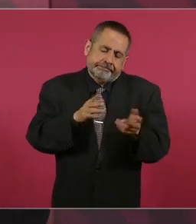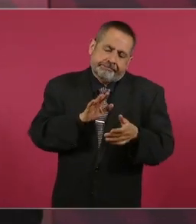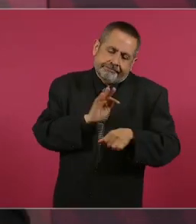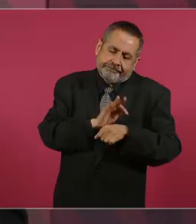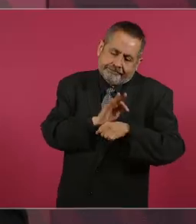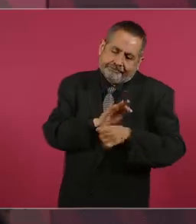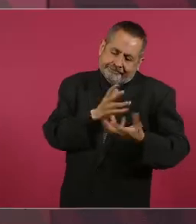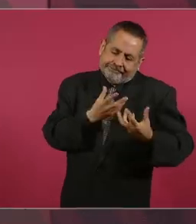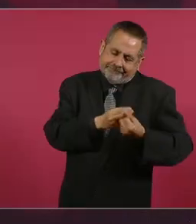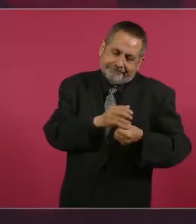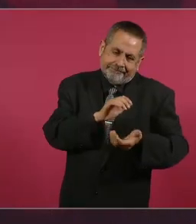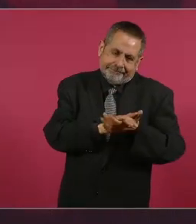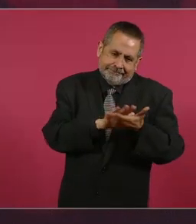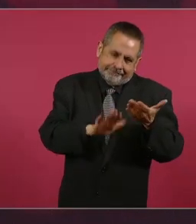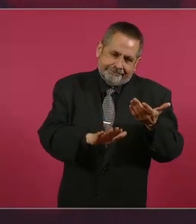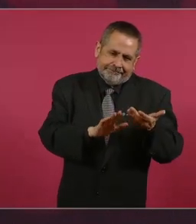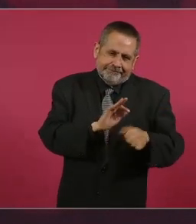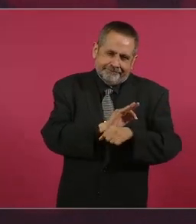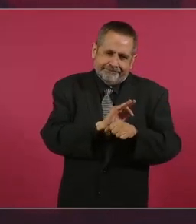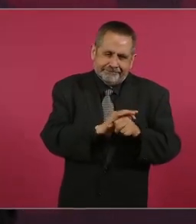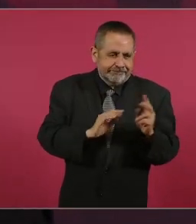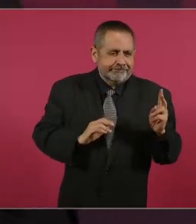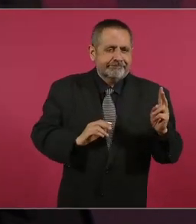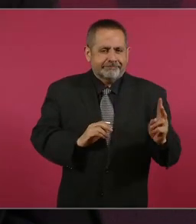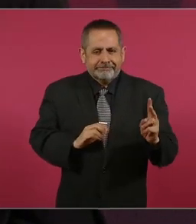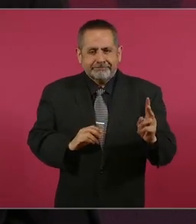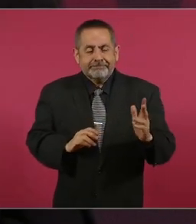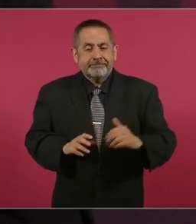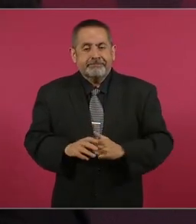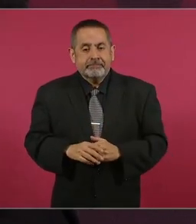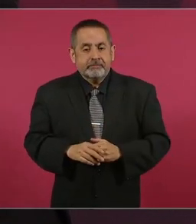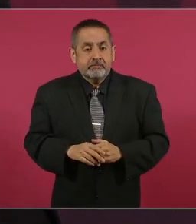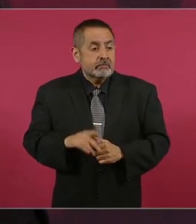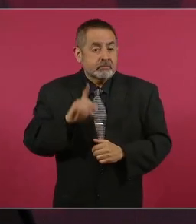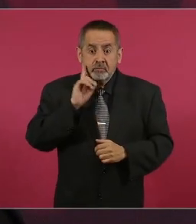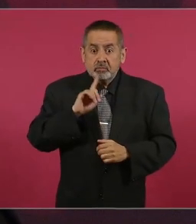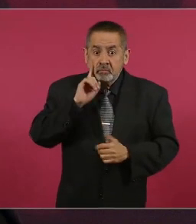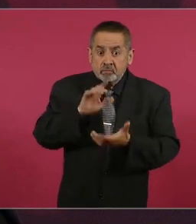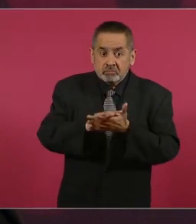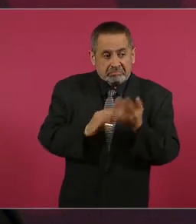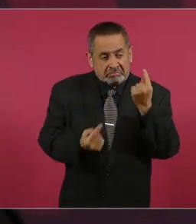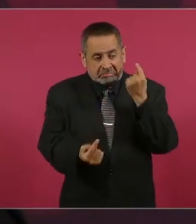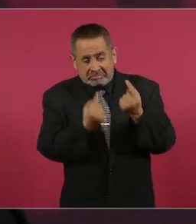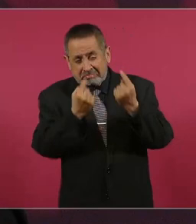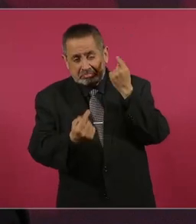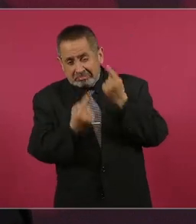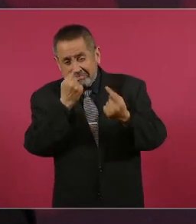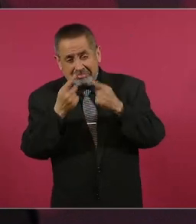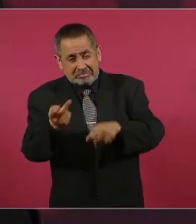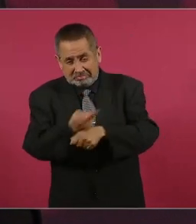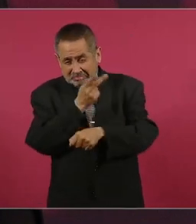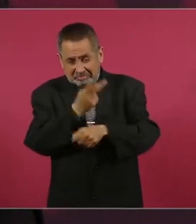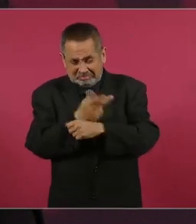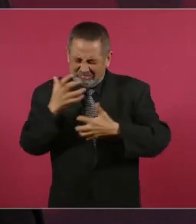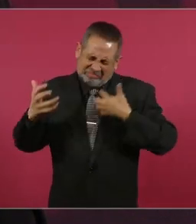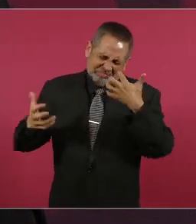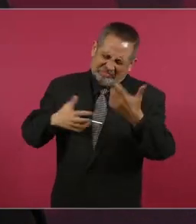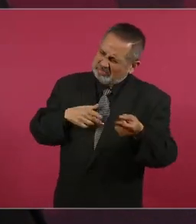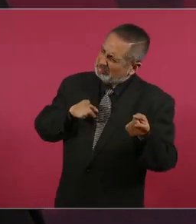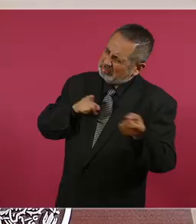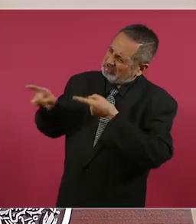ser solidaria, solidario con la esposa, y la esposa insultándome, pero descompuesta.